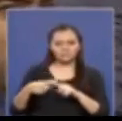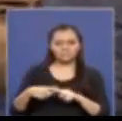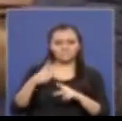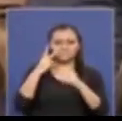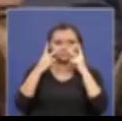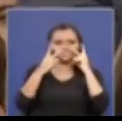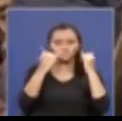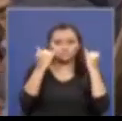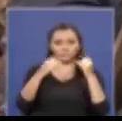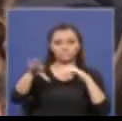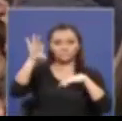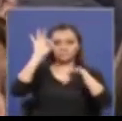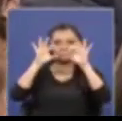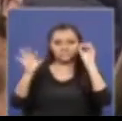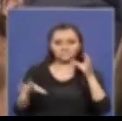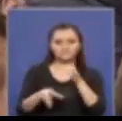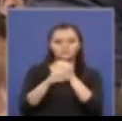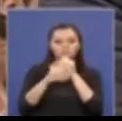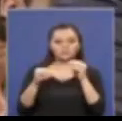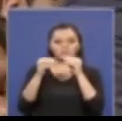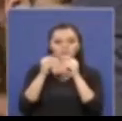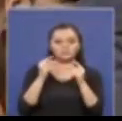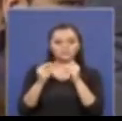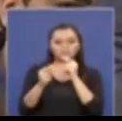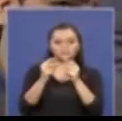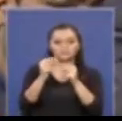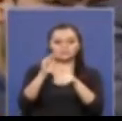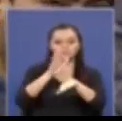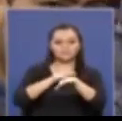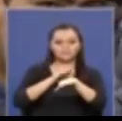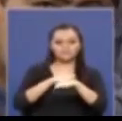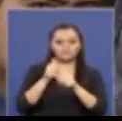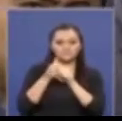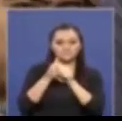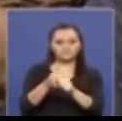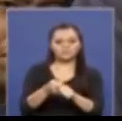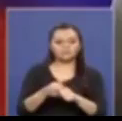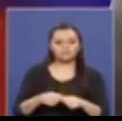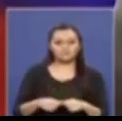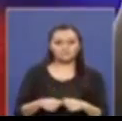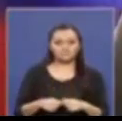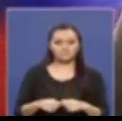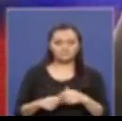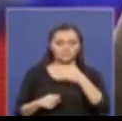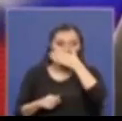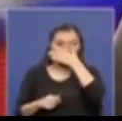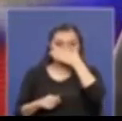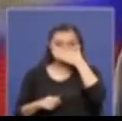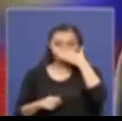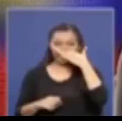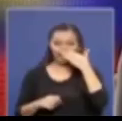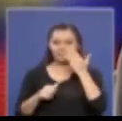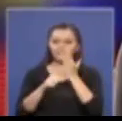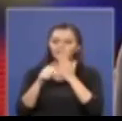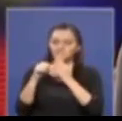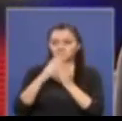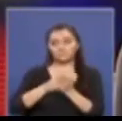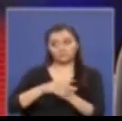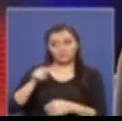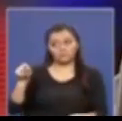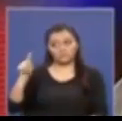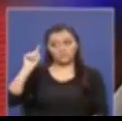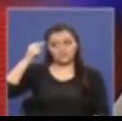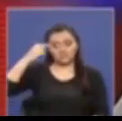medidas que ahora aseguran la celeridad en los casos y el seguimiento. Bueno, Lady, insisto, a poner todos los esfuerzos del